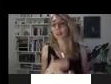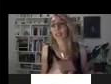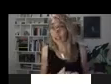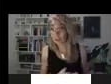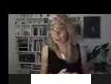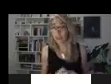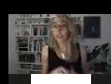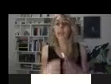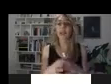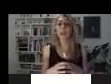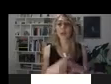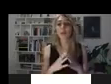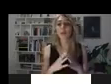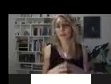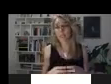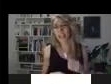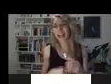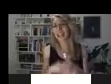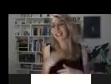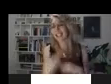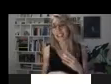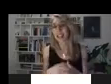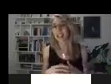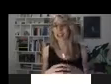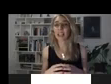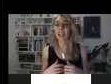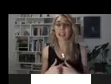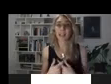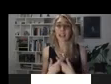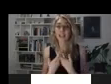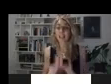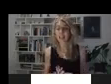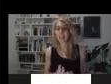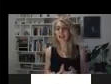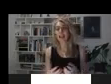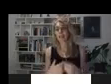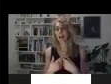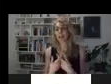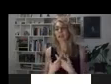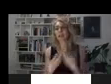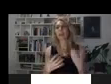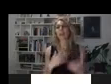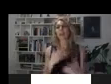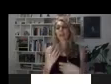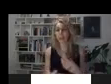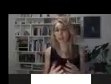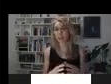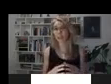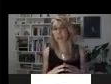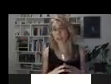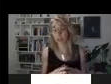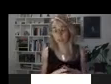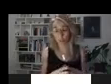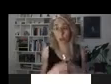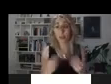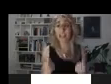del exporta simple, esto nos permite agilizar la salida del país ya con